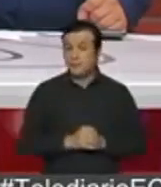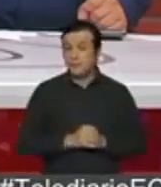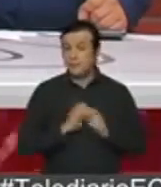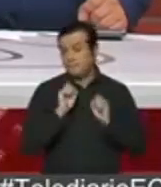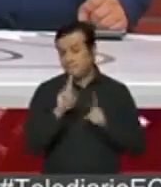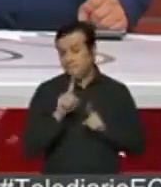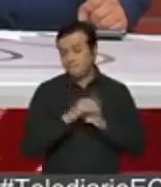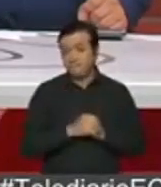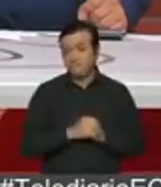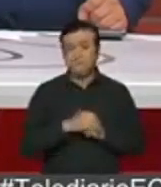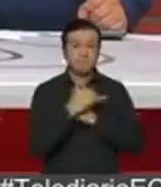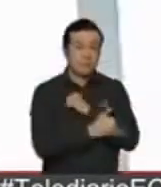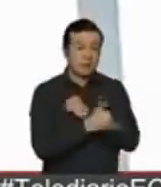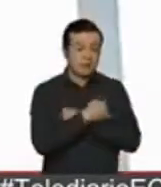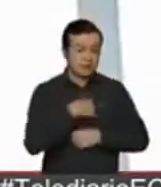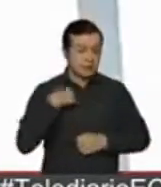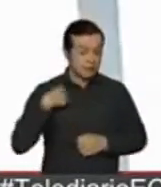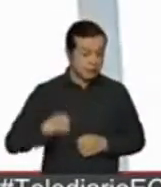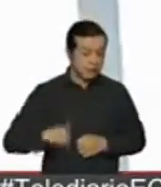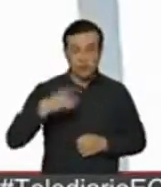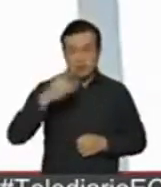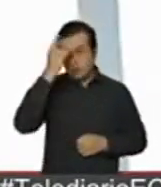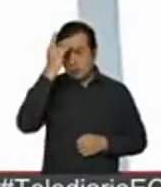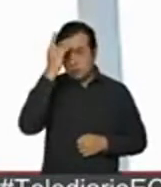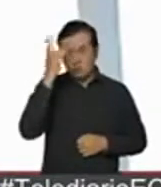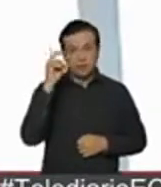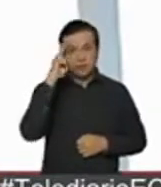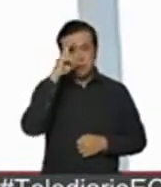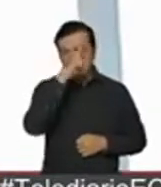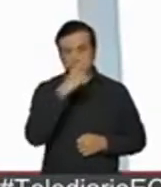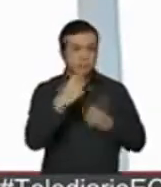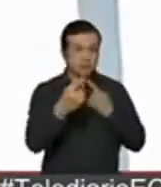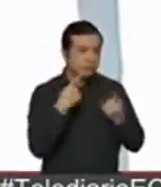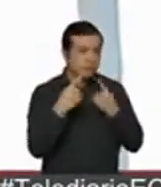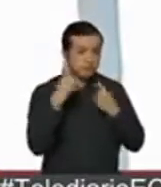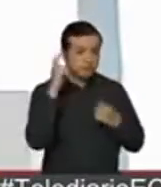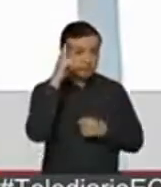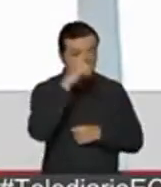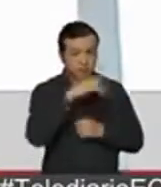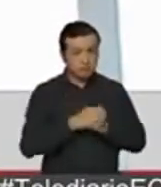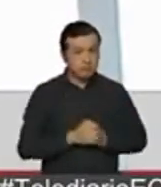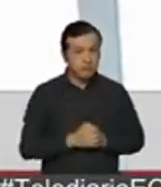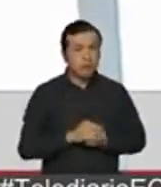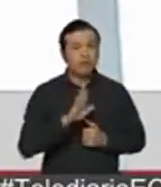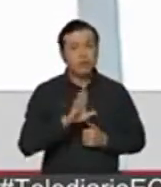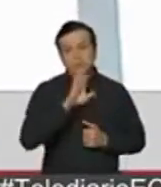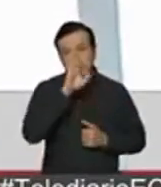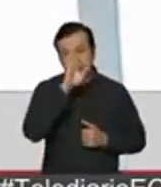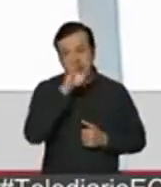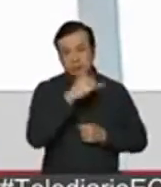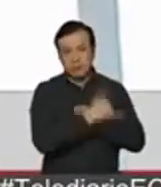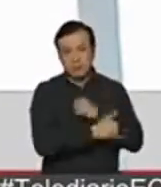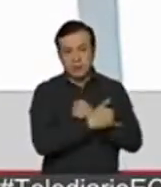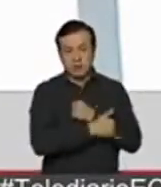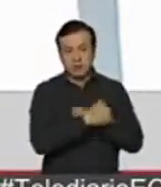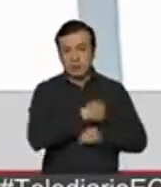Creo que China es un acreedor difícil de negociar, ¿no? Tienen fama los